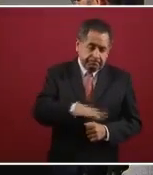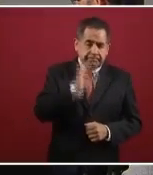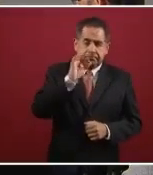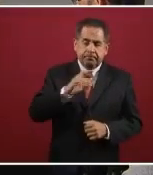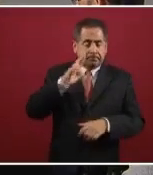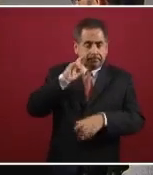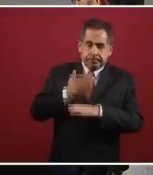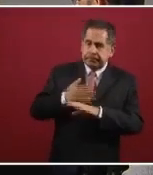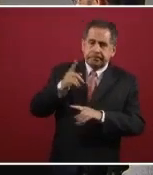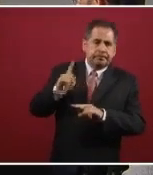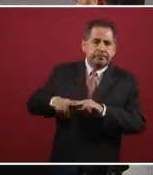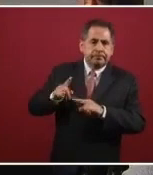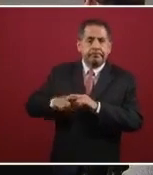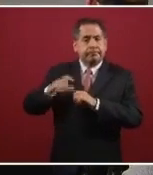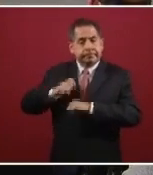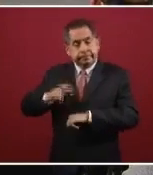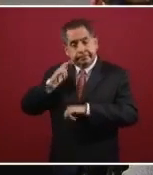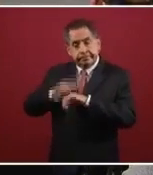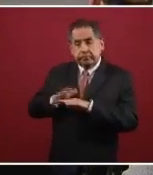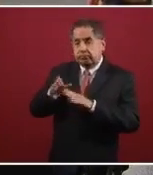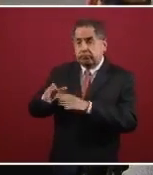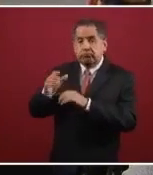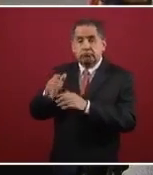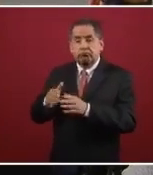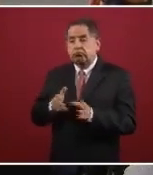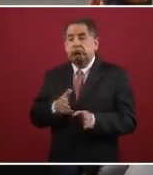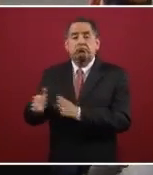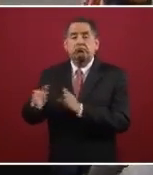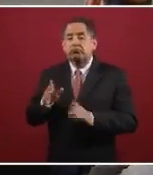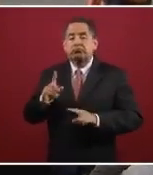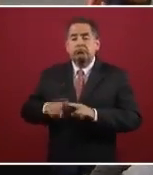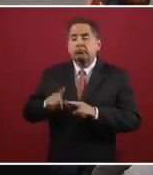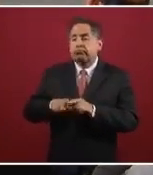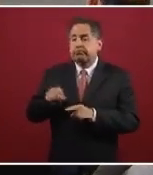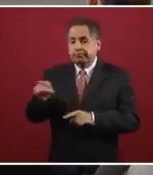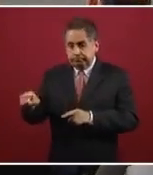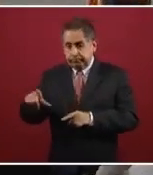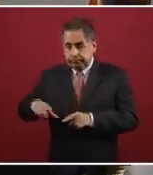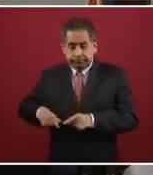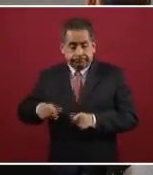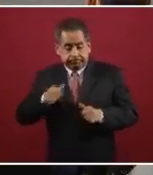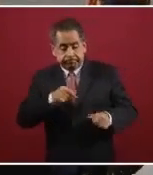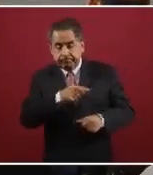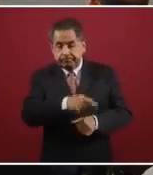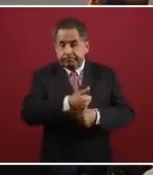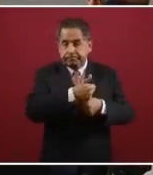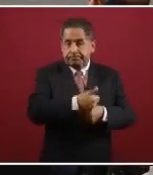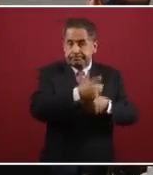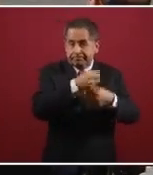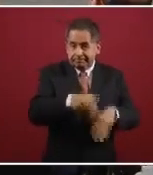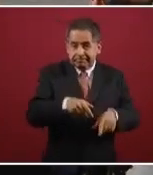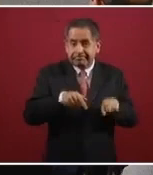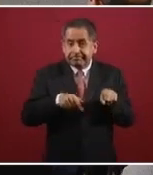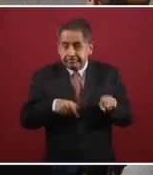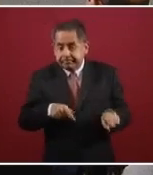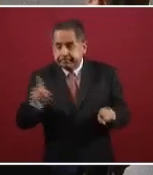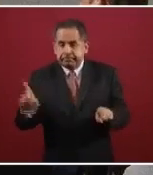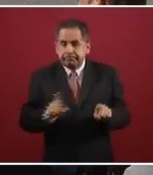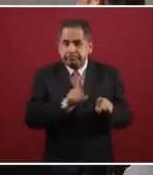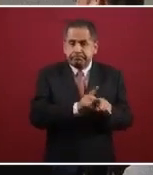papel fundamental y darle centralidad a las víctimas, a sus familiares, que es porque se requiere su